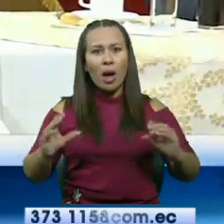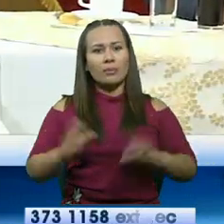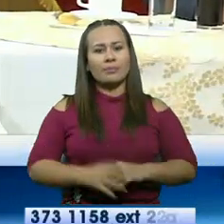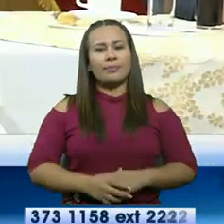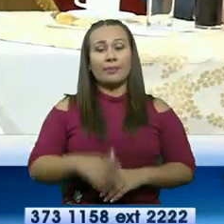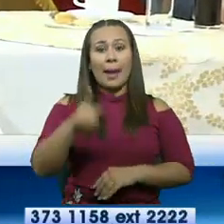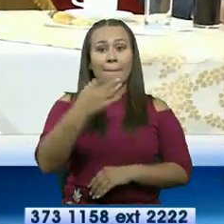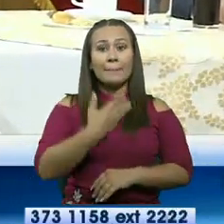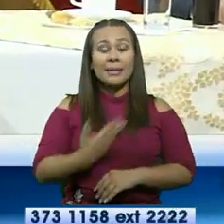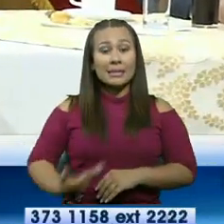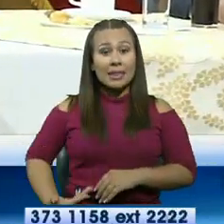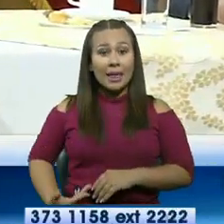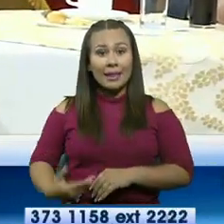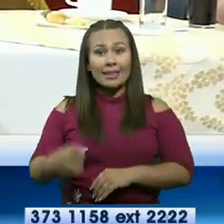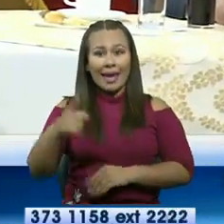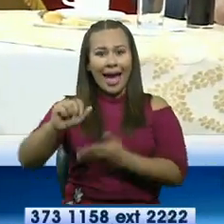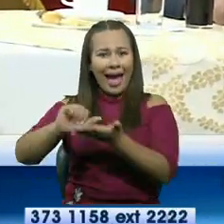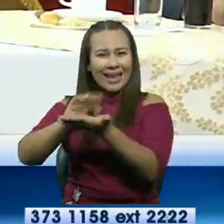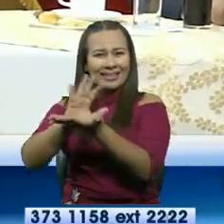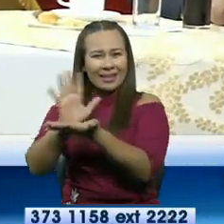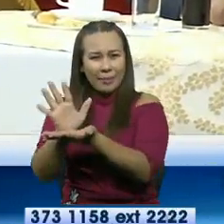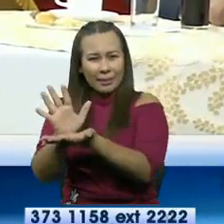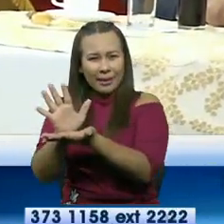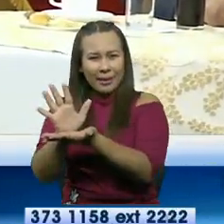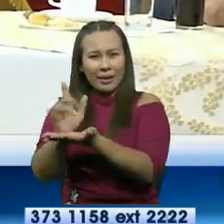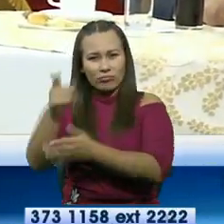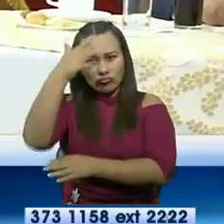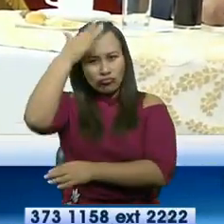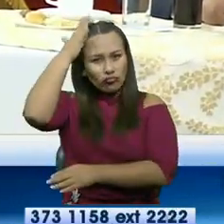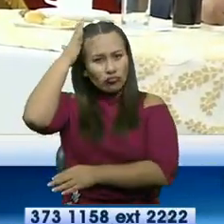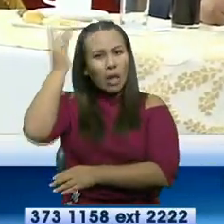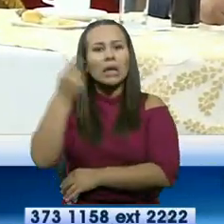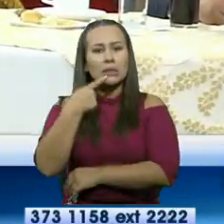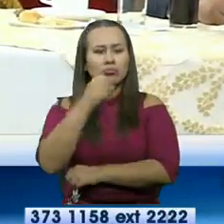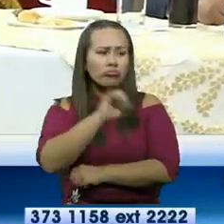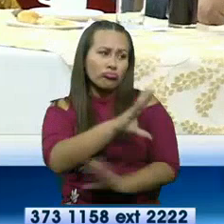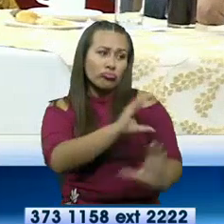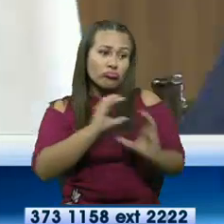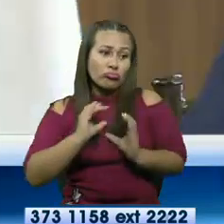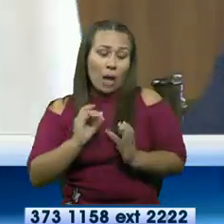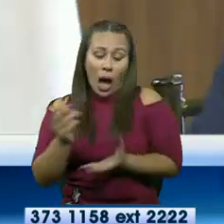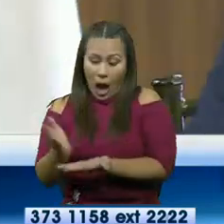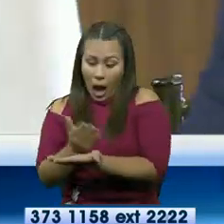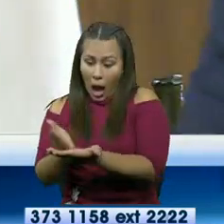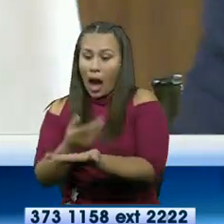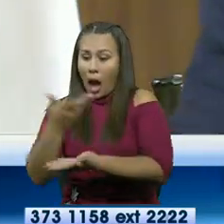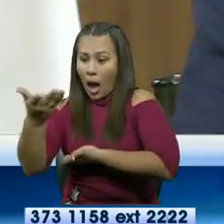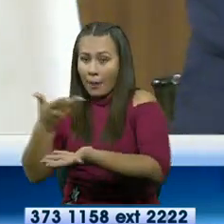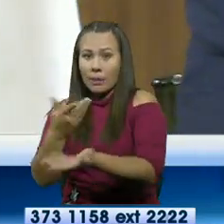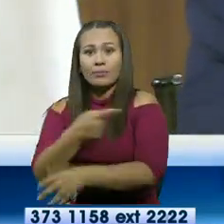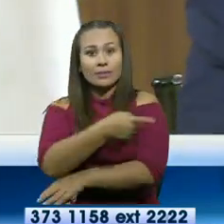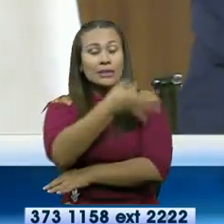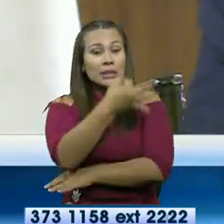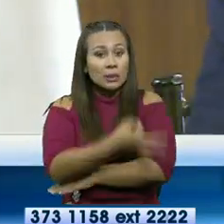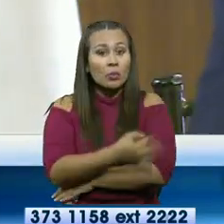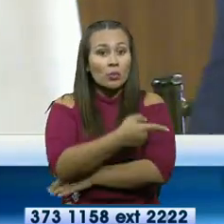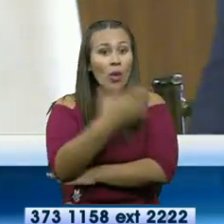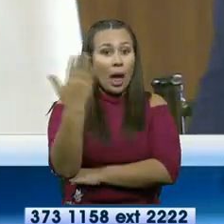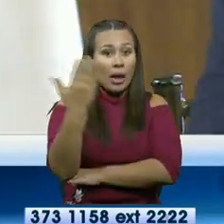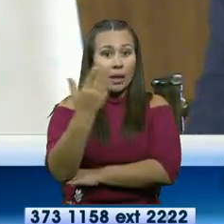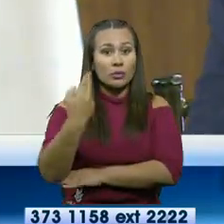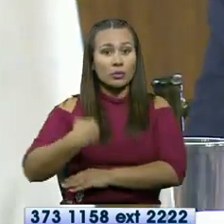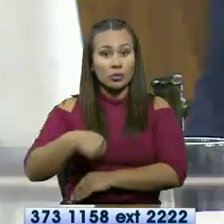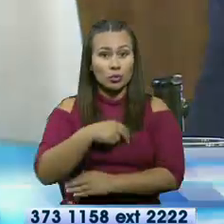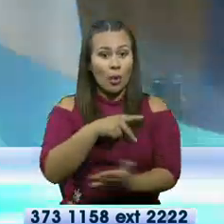El presidente de la Asamblea Nacional acogió el pedido del alcalde y anunció que se dará trámite inmediato a esta reforma. Téngalo por seguro, alcalde, que vamos a procesar